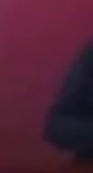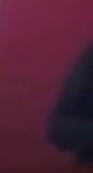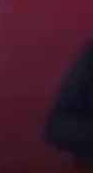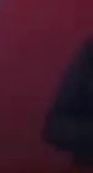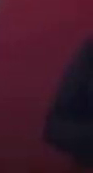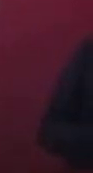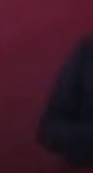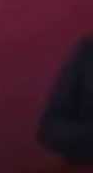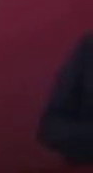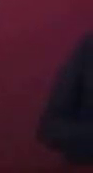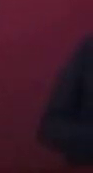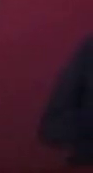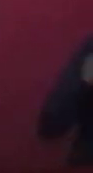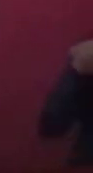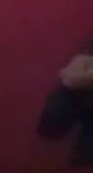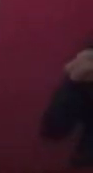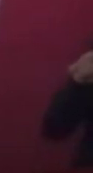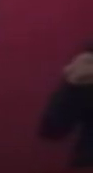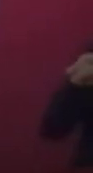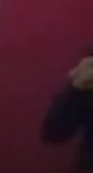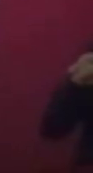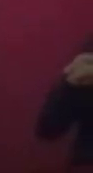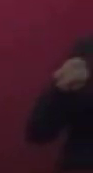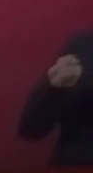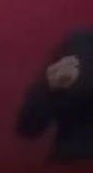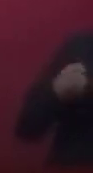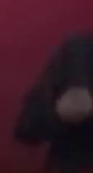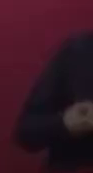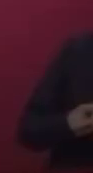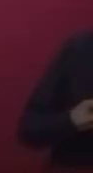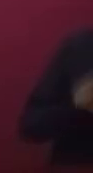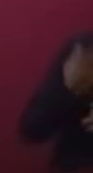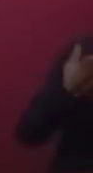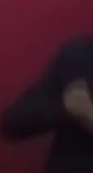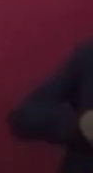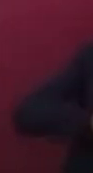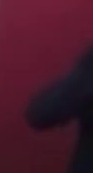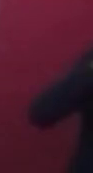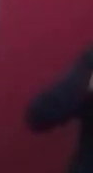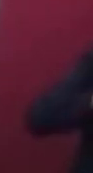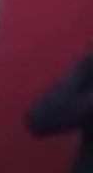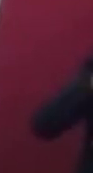construyó como 20 mil kilómetros de vías férreas.